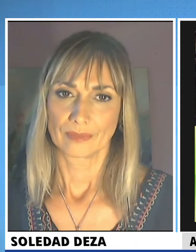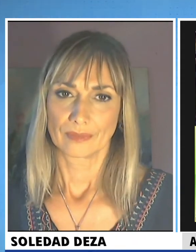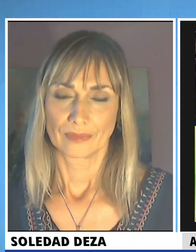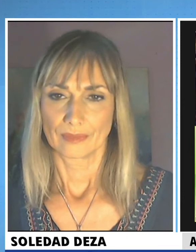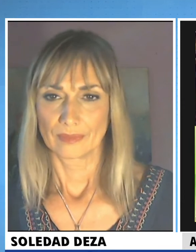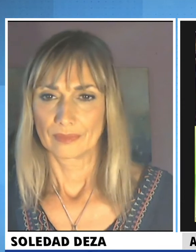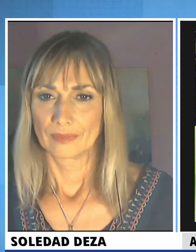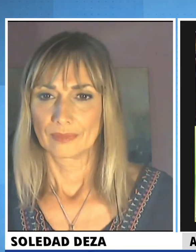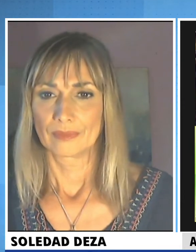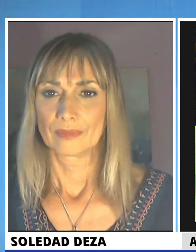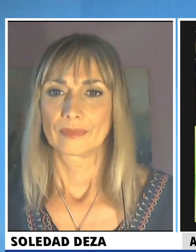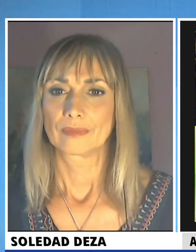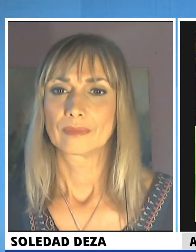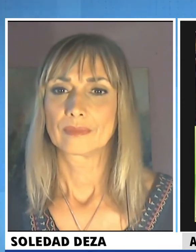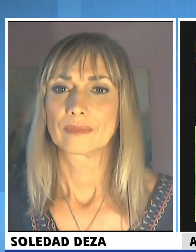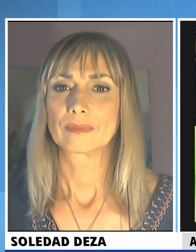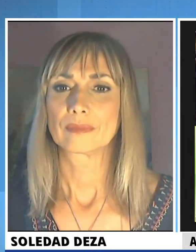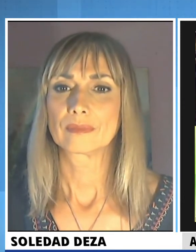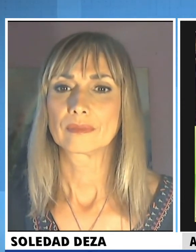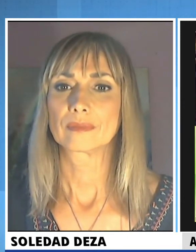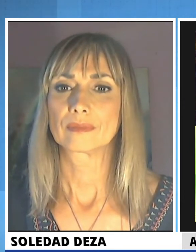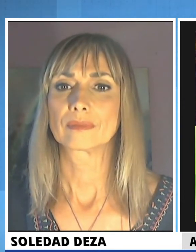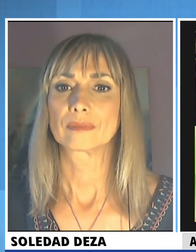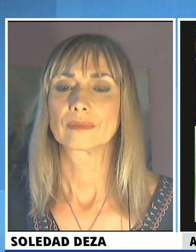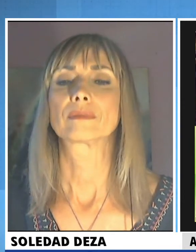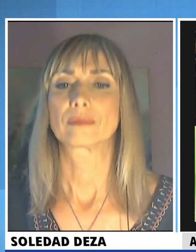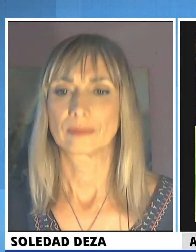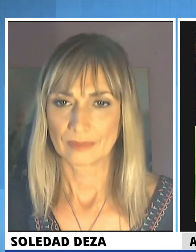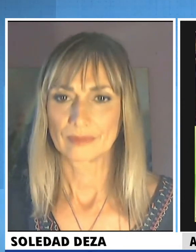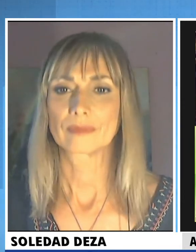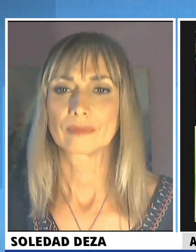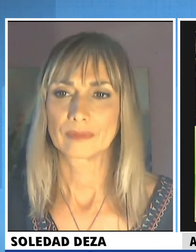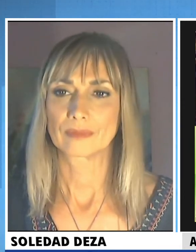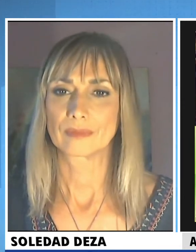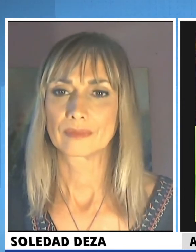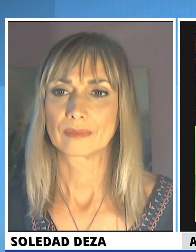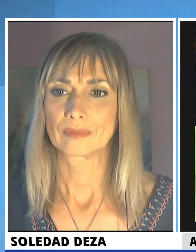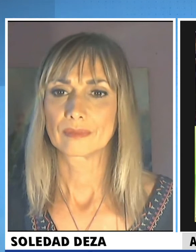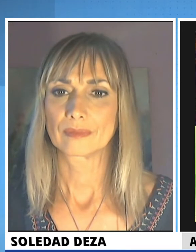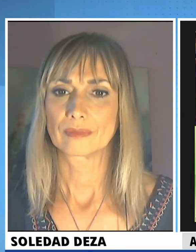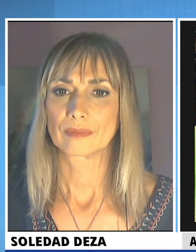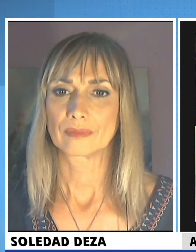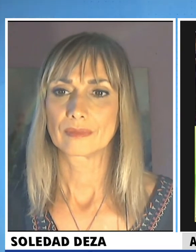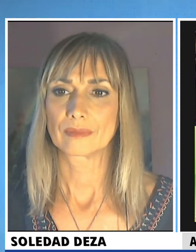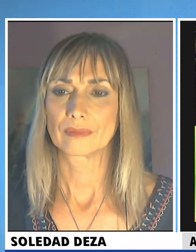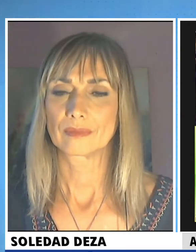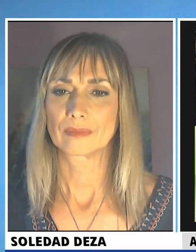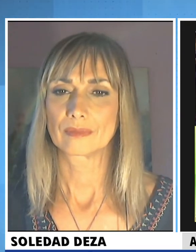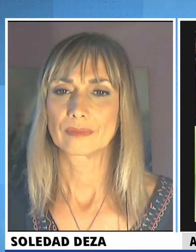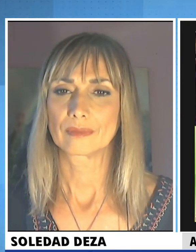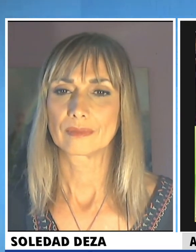capaces de no revictimizar a la víctima, ¿no? Que es como una paradoja, pero es muy importante y